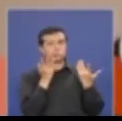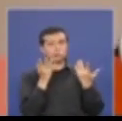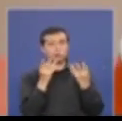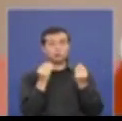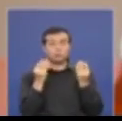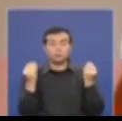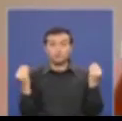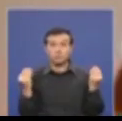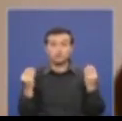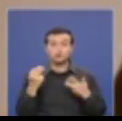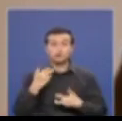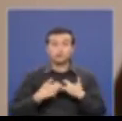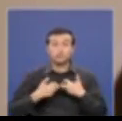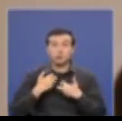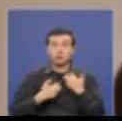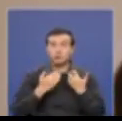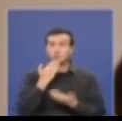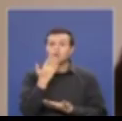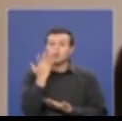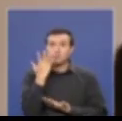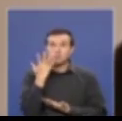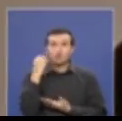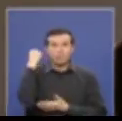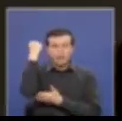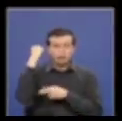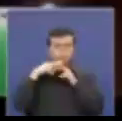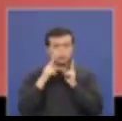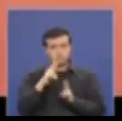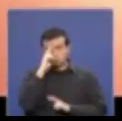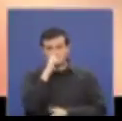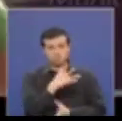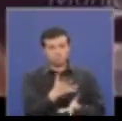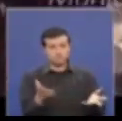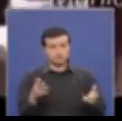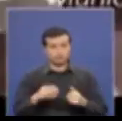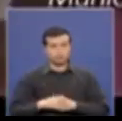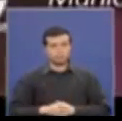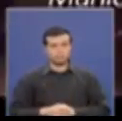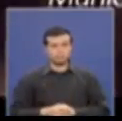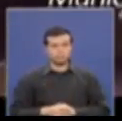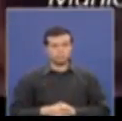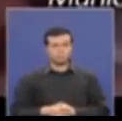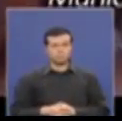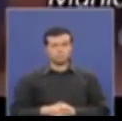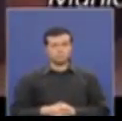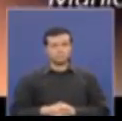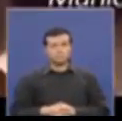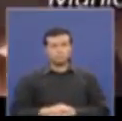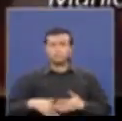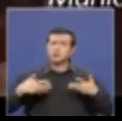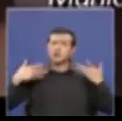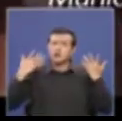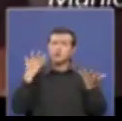exceso de represión armada, violando así los derechos humanos. ¿Por qué hacen eso, por